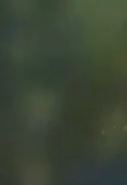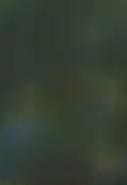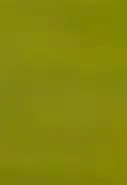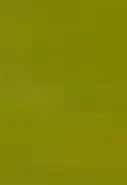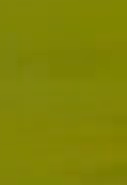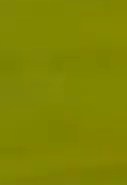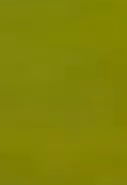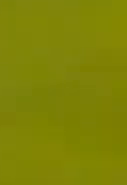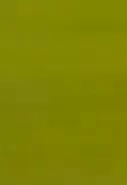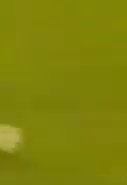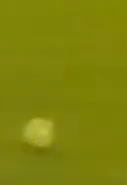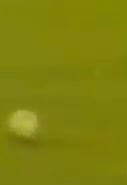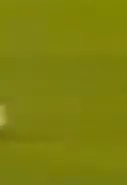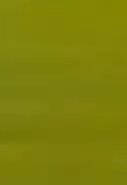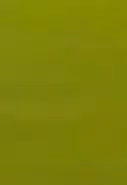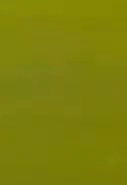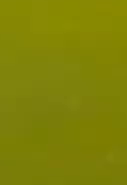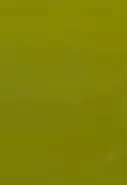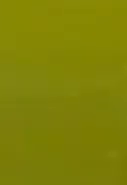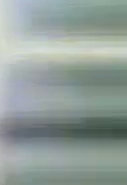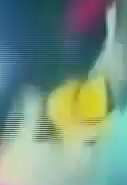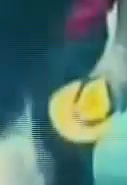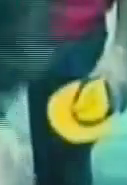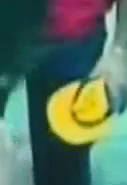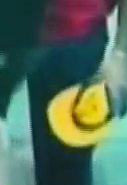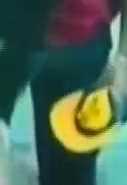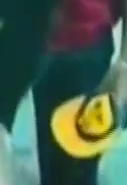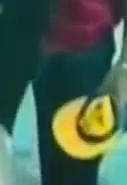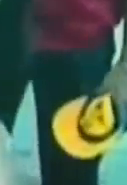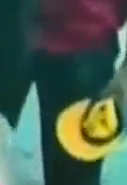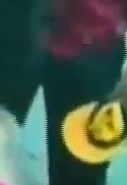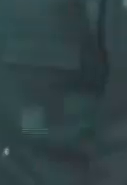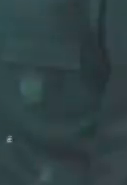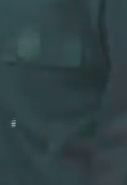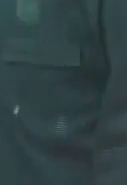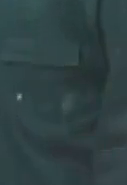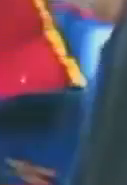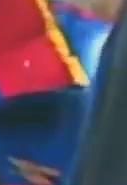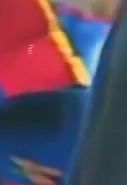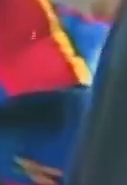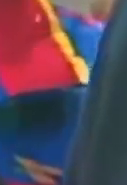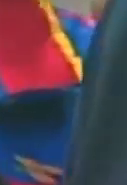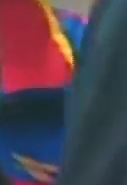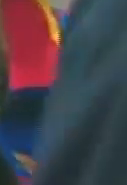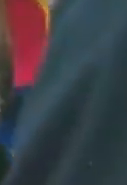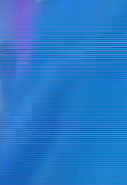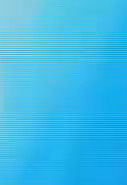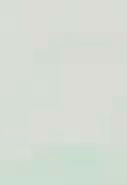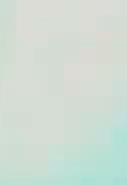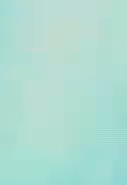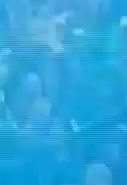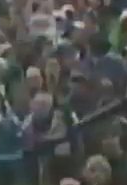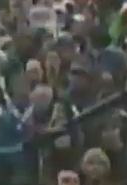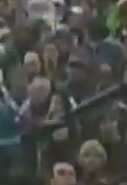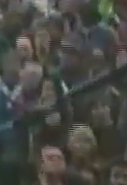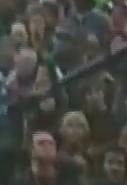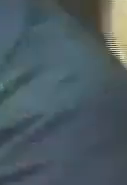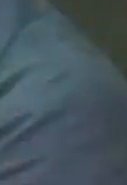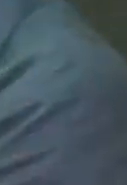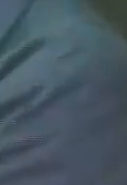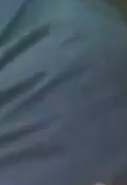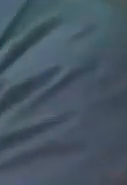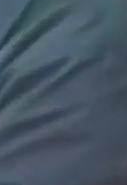Gracias a su talento y pasión en la cancha, el astro argentino fue también un gran luchador por las causas justas que lo acercaron a